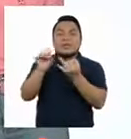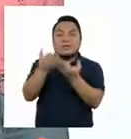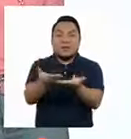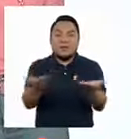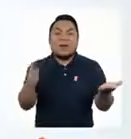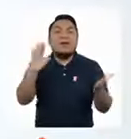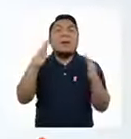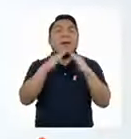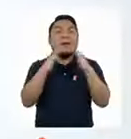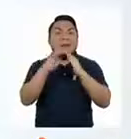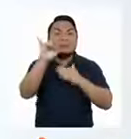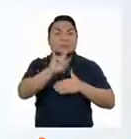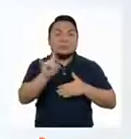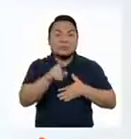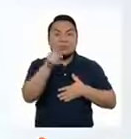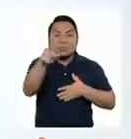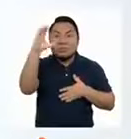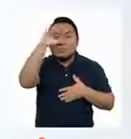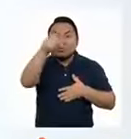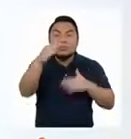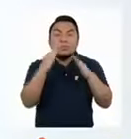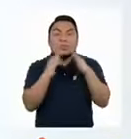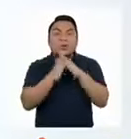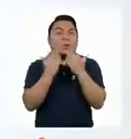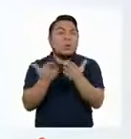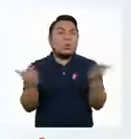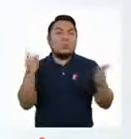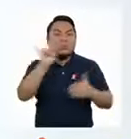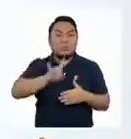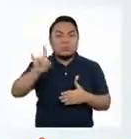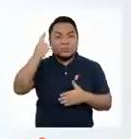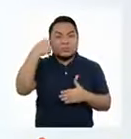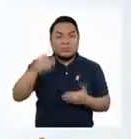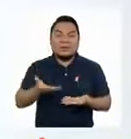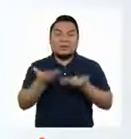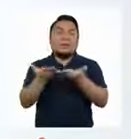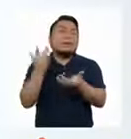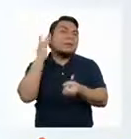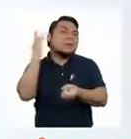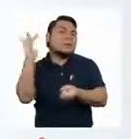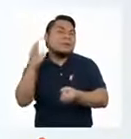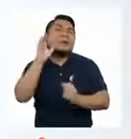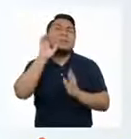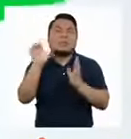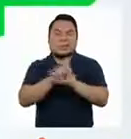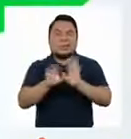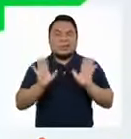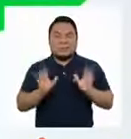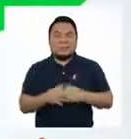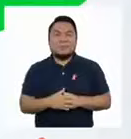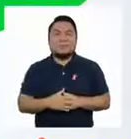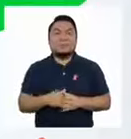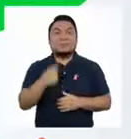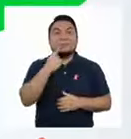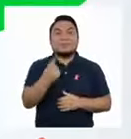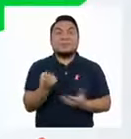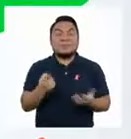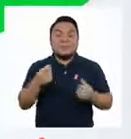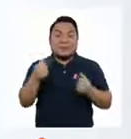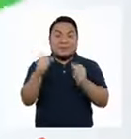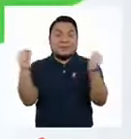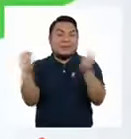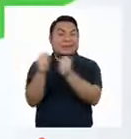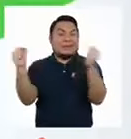que tenemos en casa. Busquen en su casa objetos que puedan usar para producir sonidos. Por ejemplo, tapas de